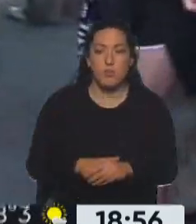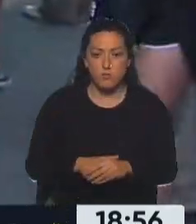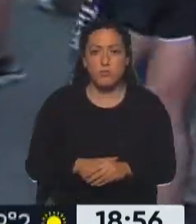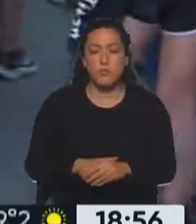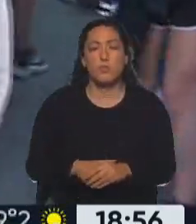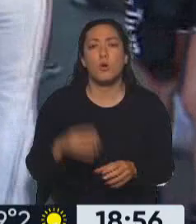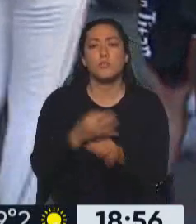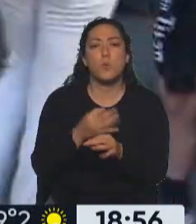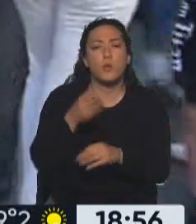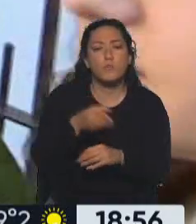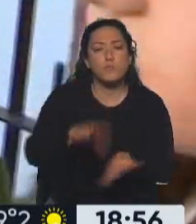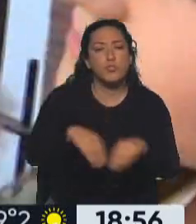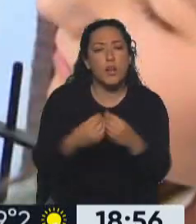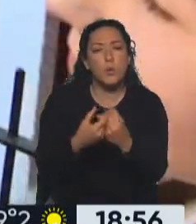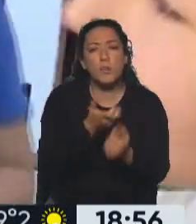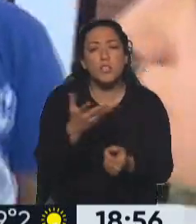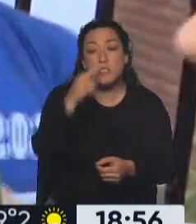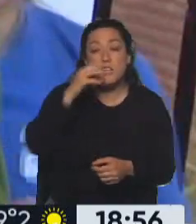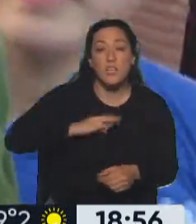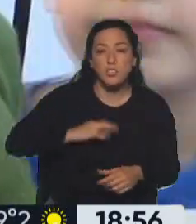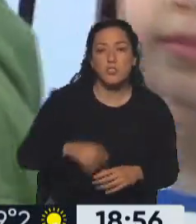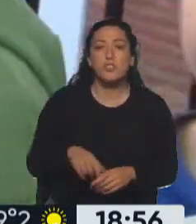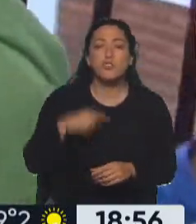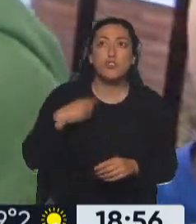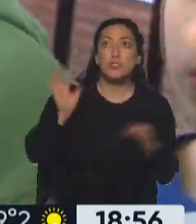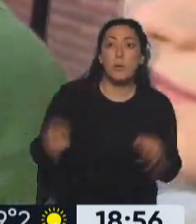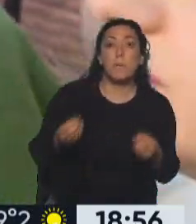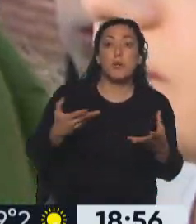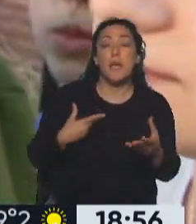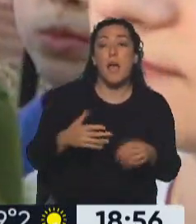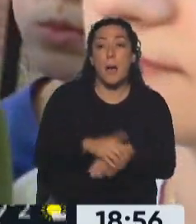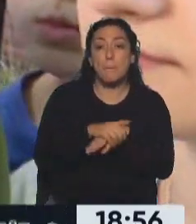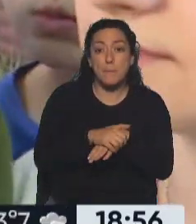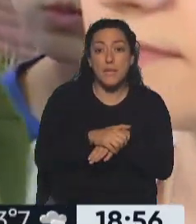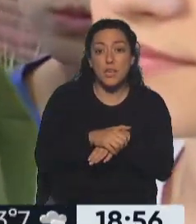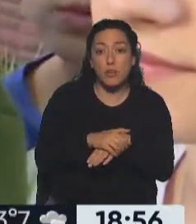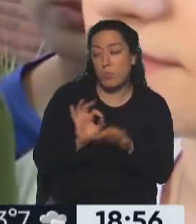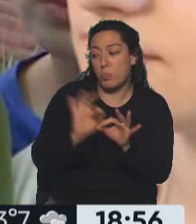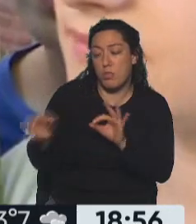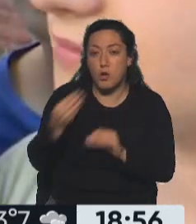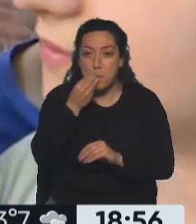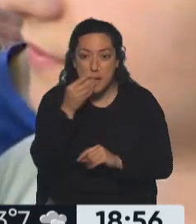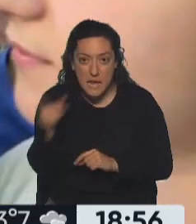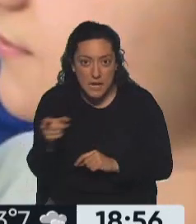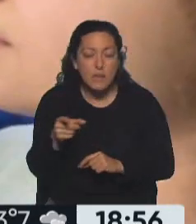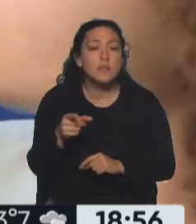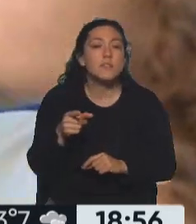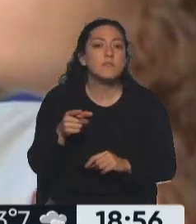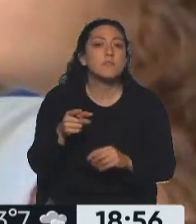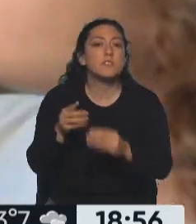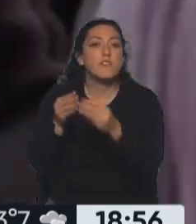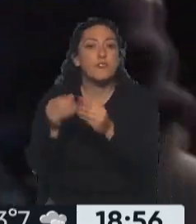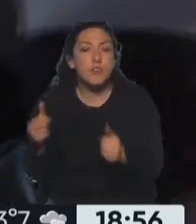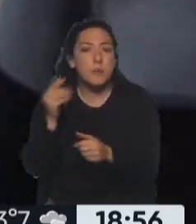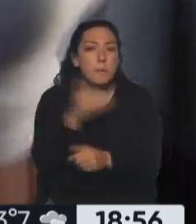viniste a este colegio? 7 años. Yo me enteré porque me iba con un amigo a comer acá a Daleo. Y cuando salgo, había